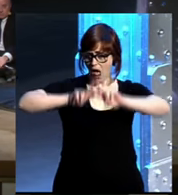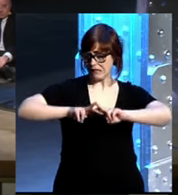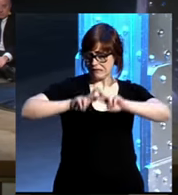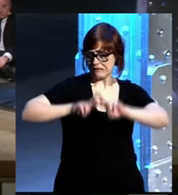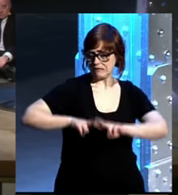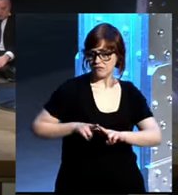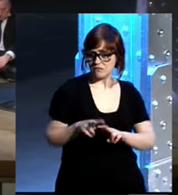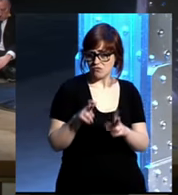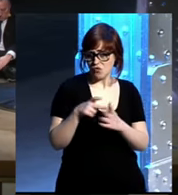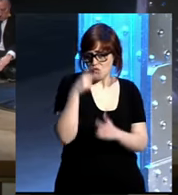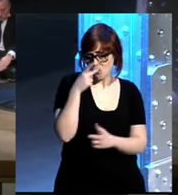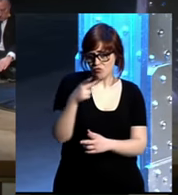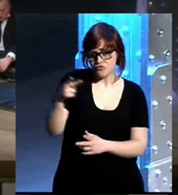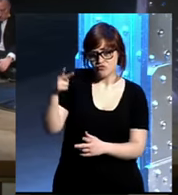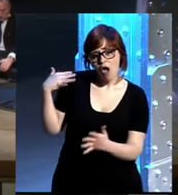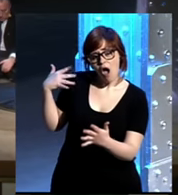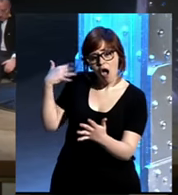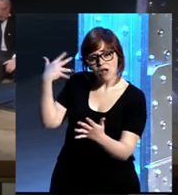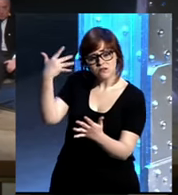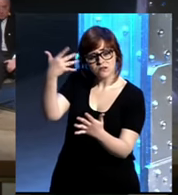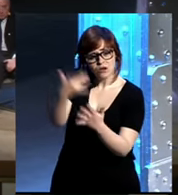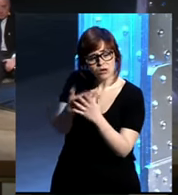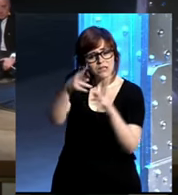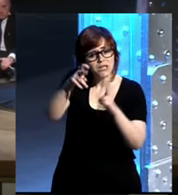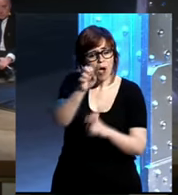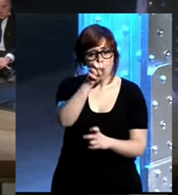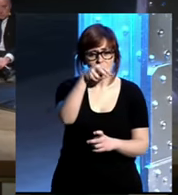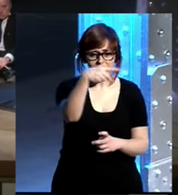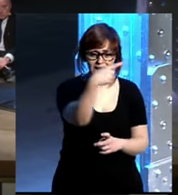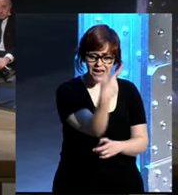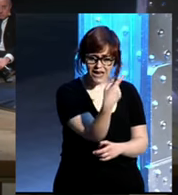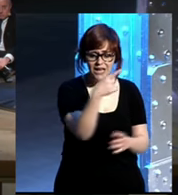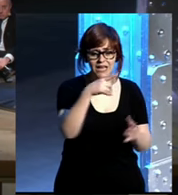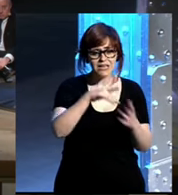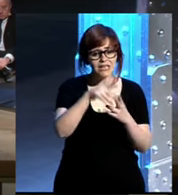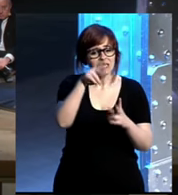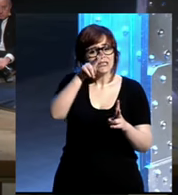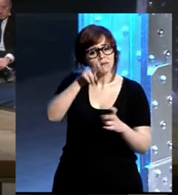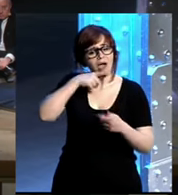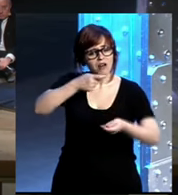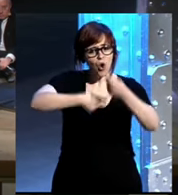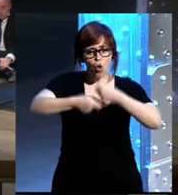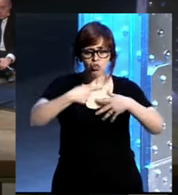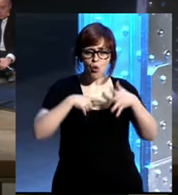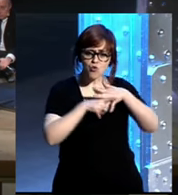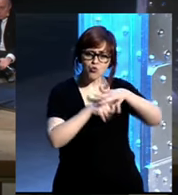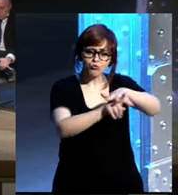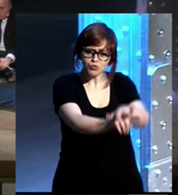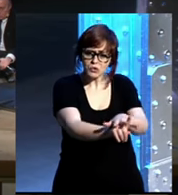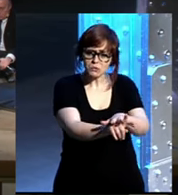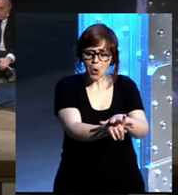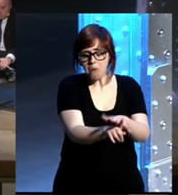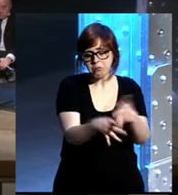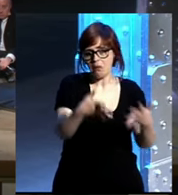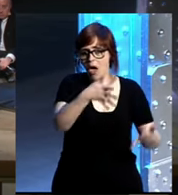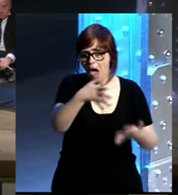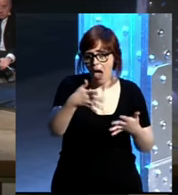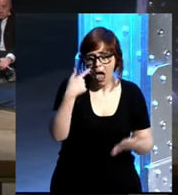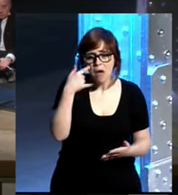nuevas tecnologías y la influencia en los negocios inclusivos era muy real, ¿no? Pero actualmente existen otros movimientos,